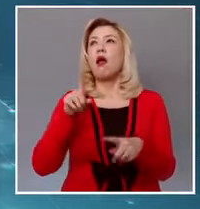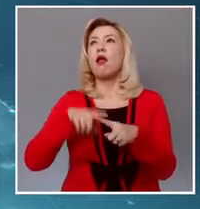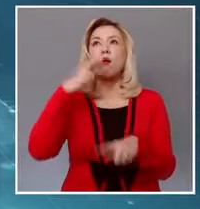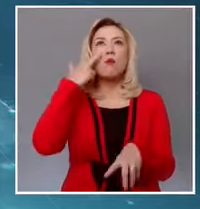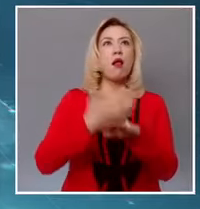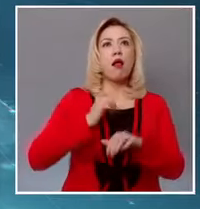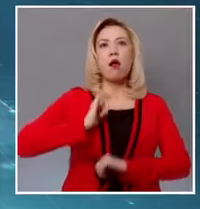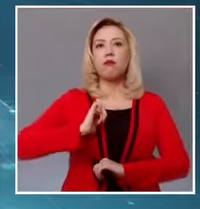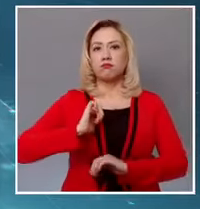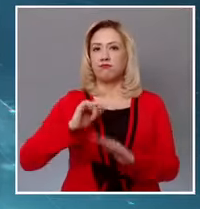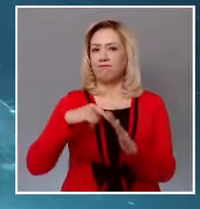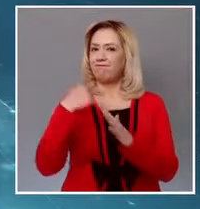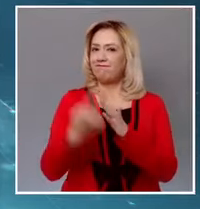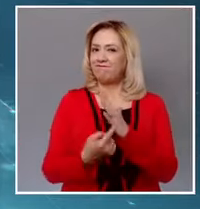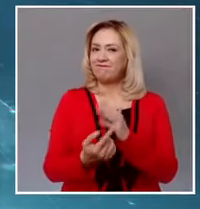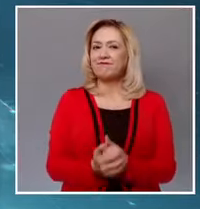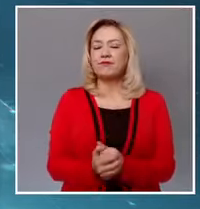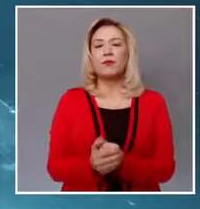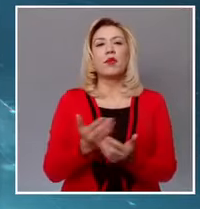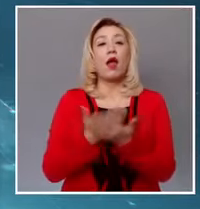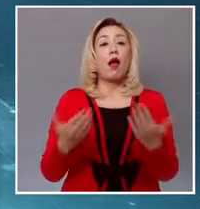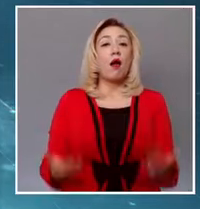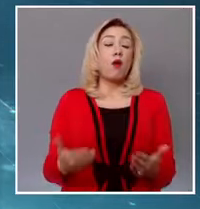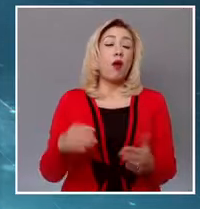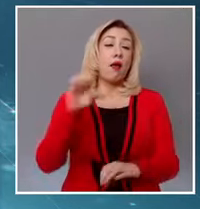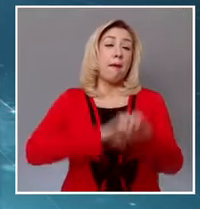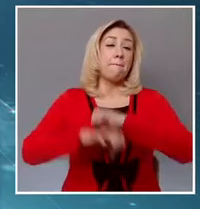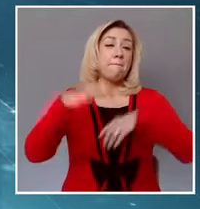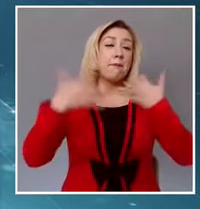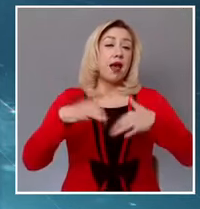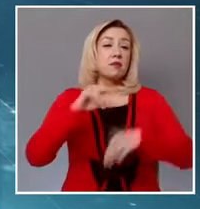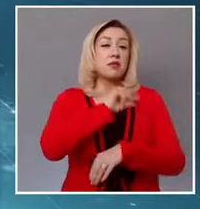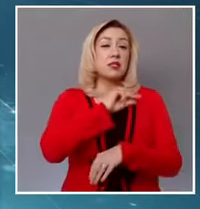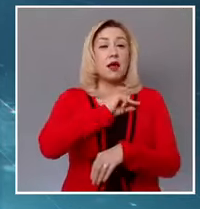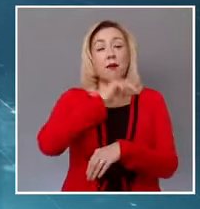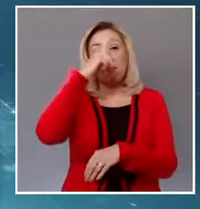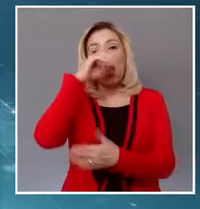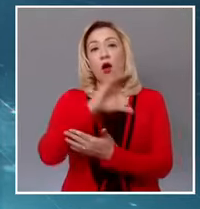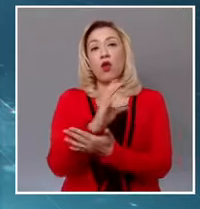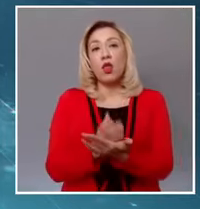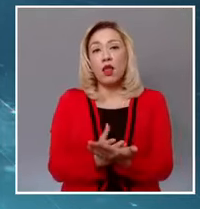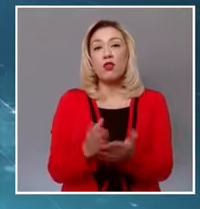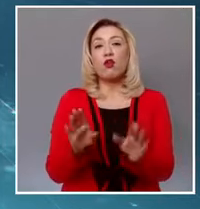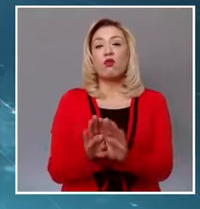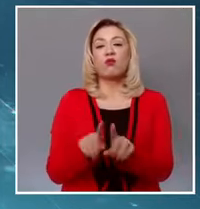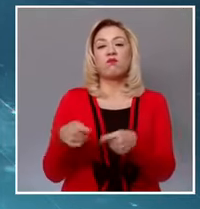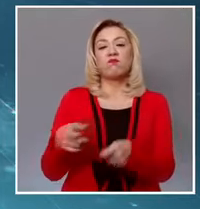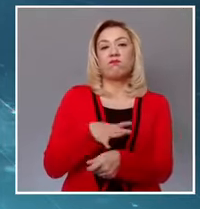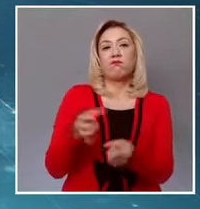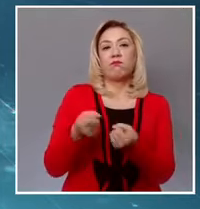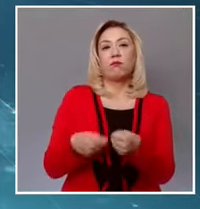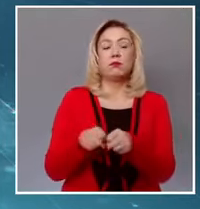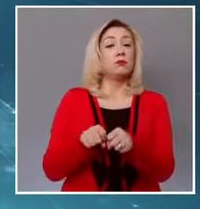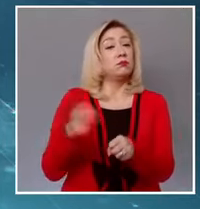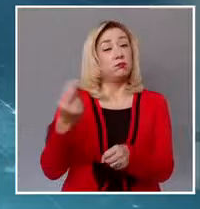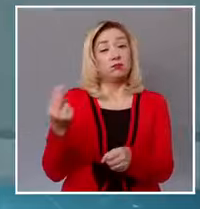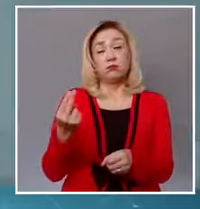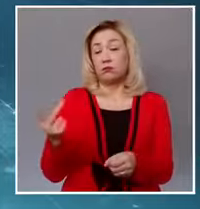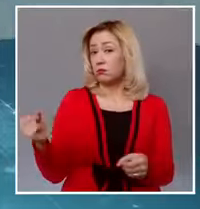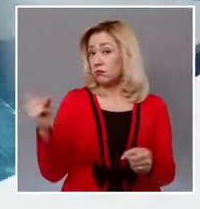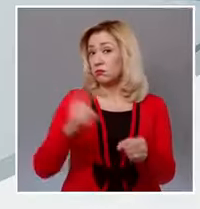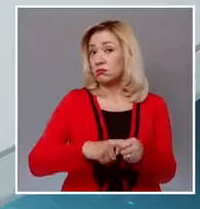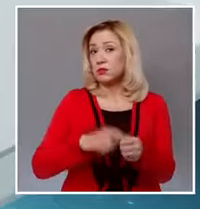Requisitos que obligan a las empresas especializadas en materia de subcontratación a registrarse buscan evitar la evasión de impuestos.